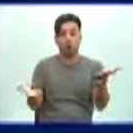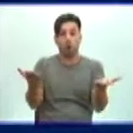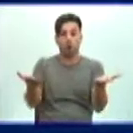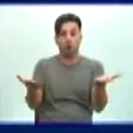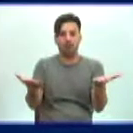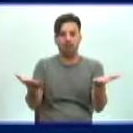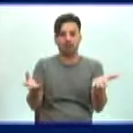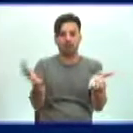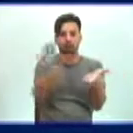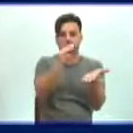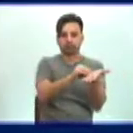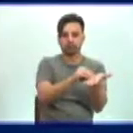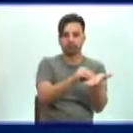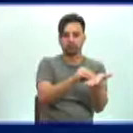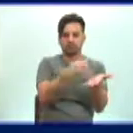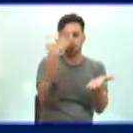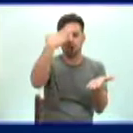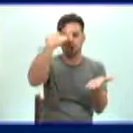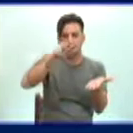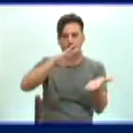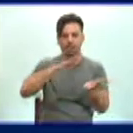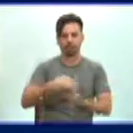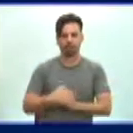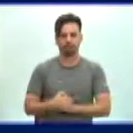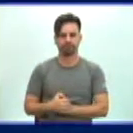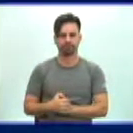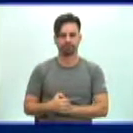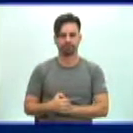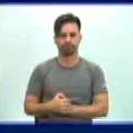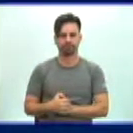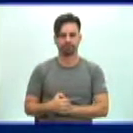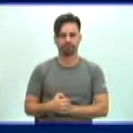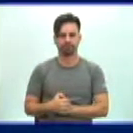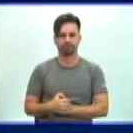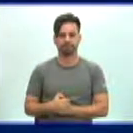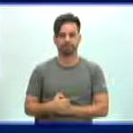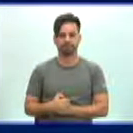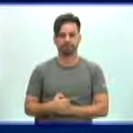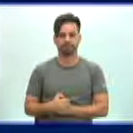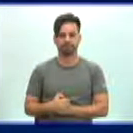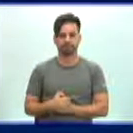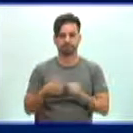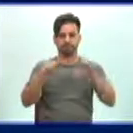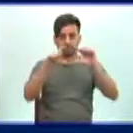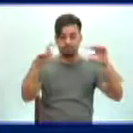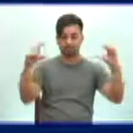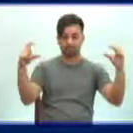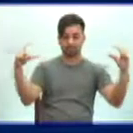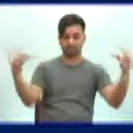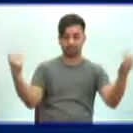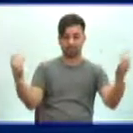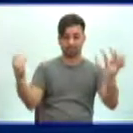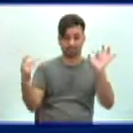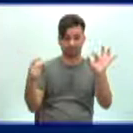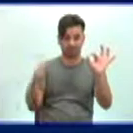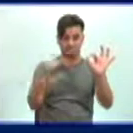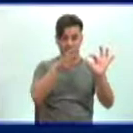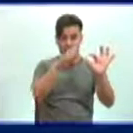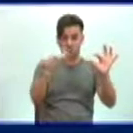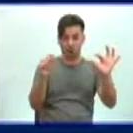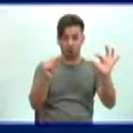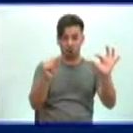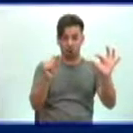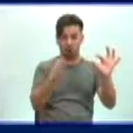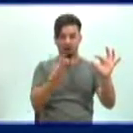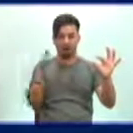precisamente donde se encuentra nuestro país. Inciso A, ¿por qué, si están en similar latitud, Cuba